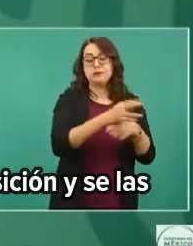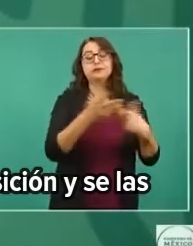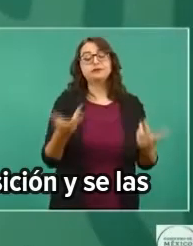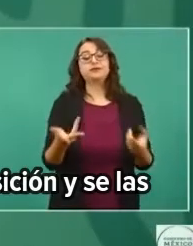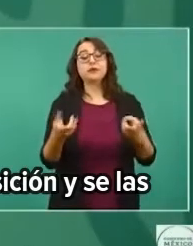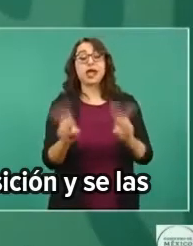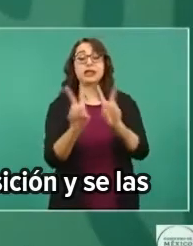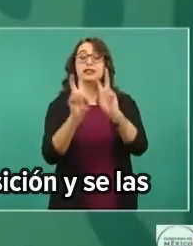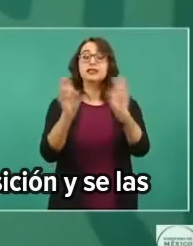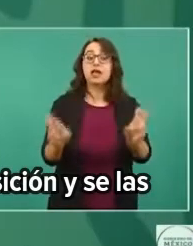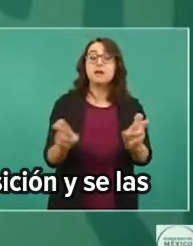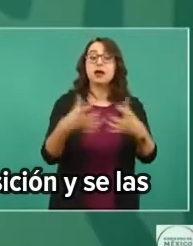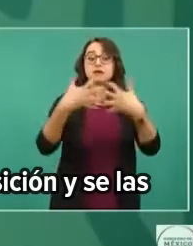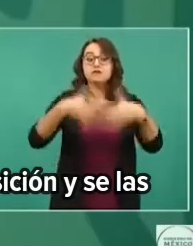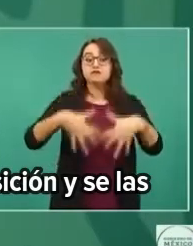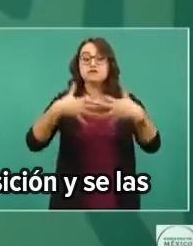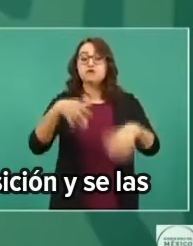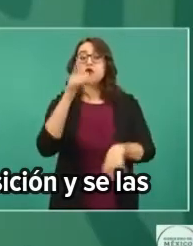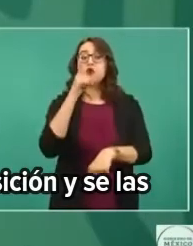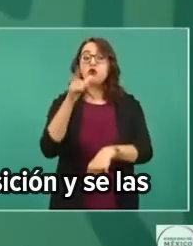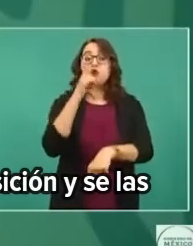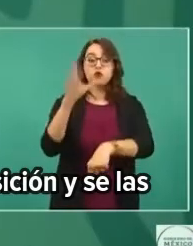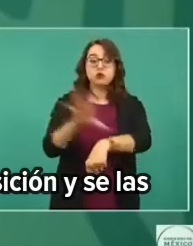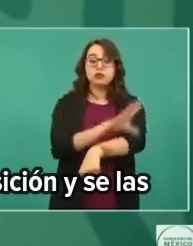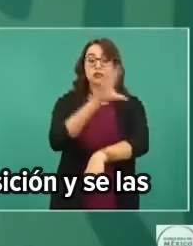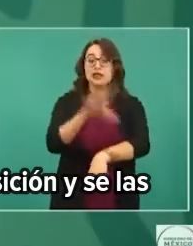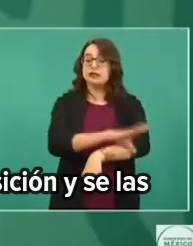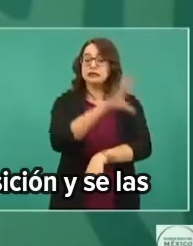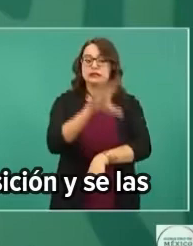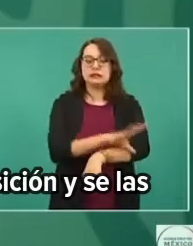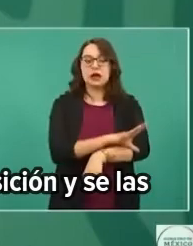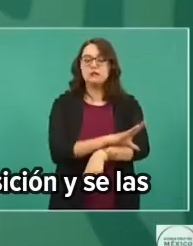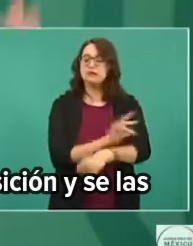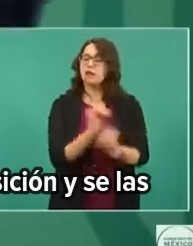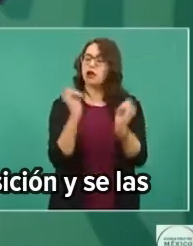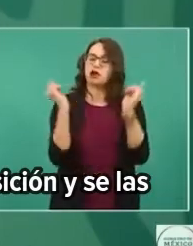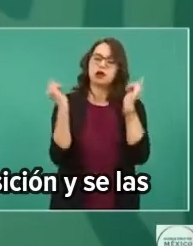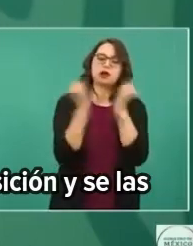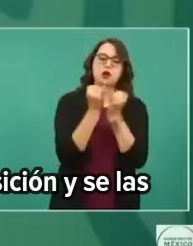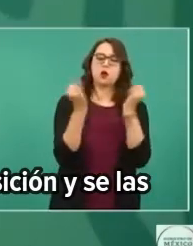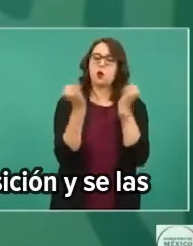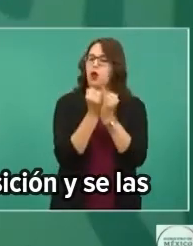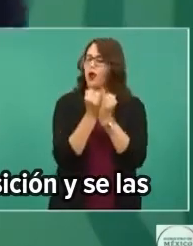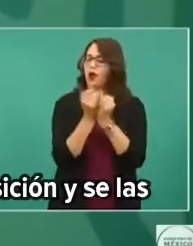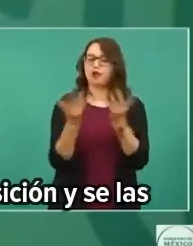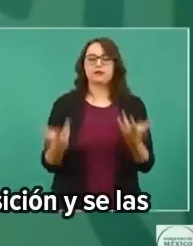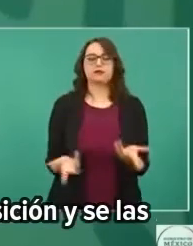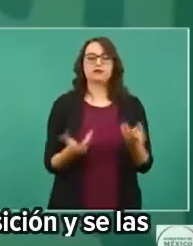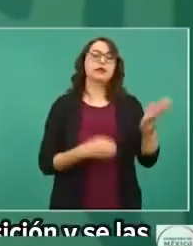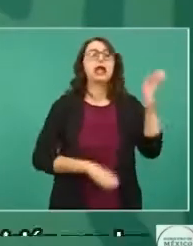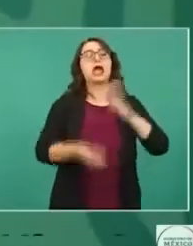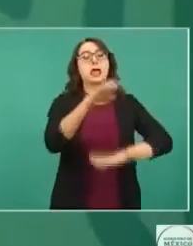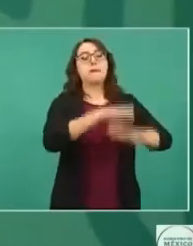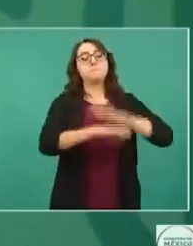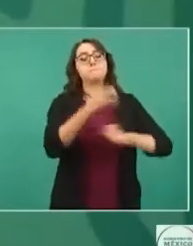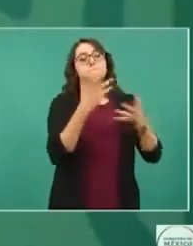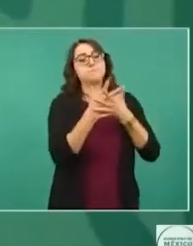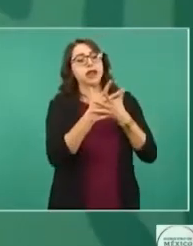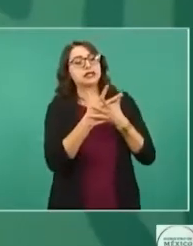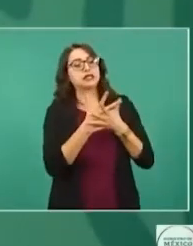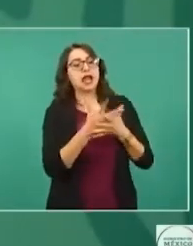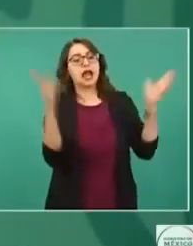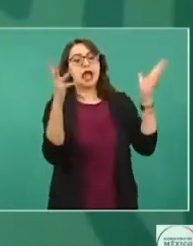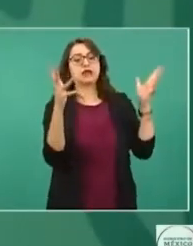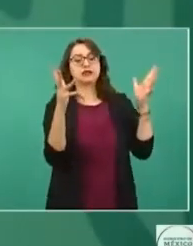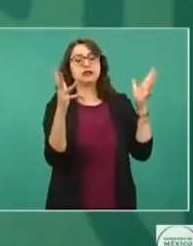eléctrica es algo parecido. Las grandes corporaciones